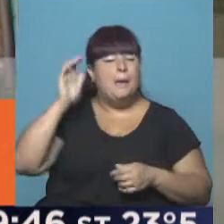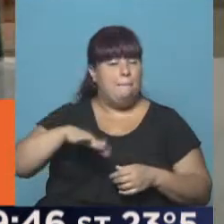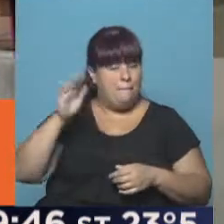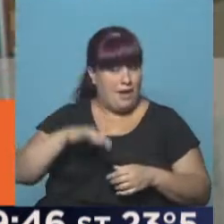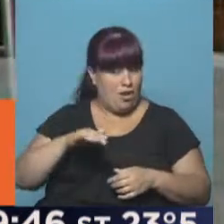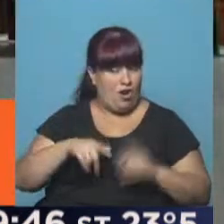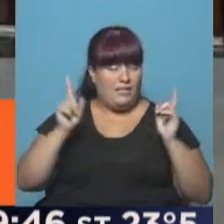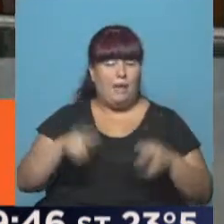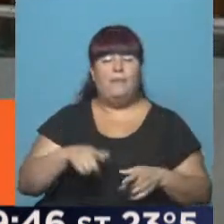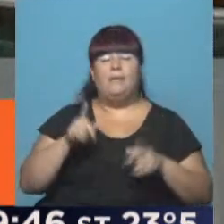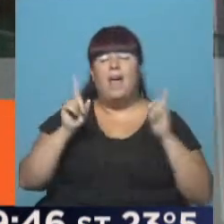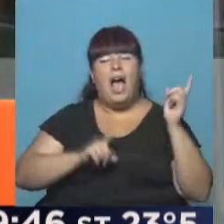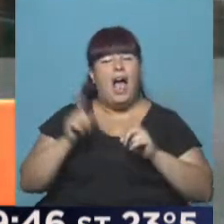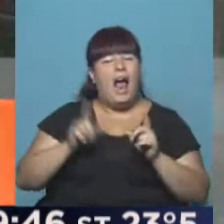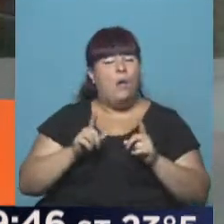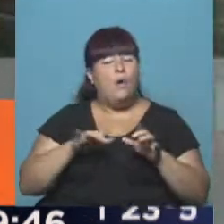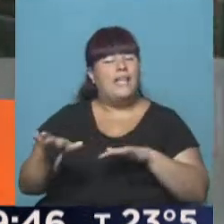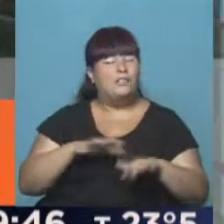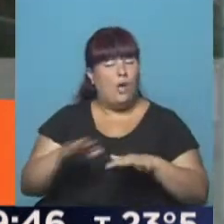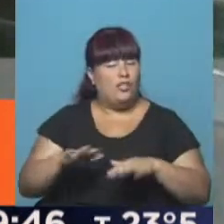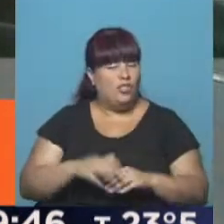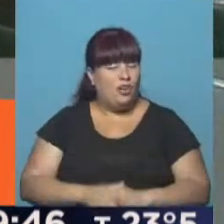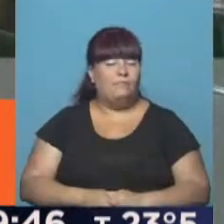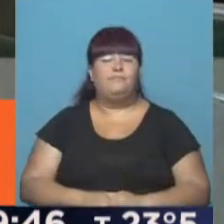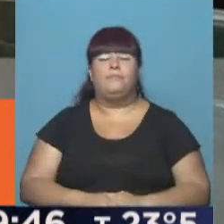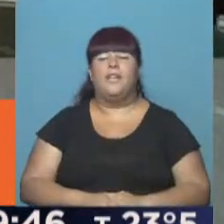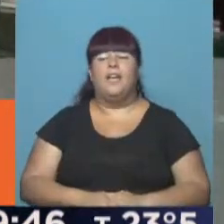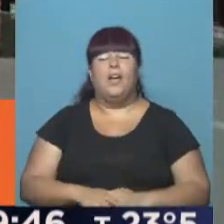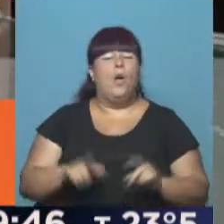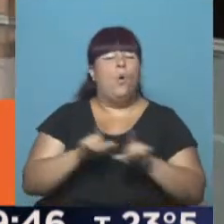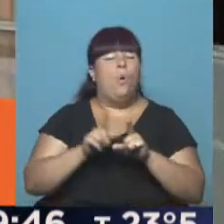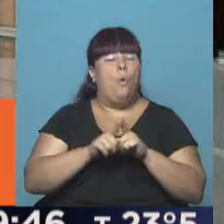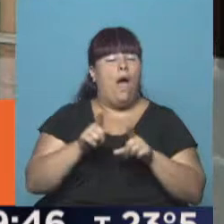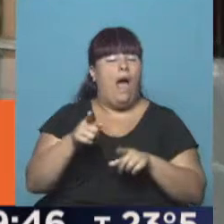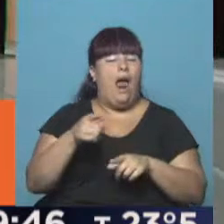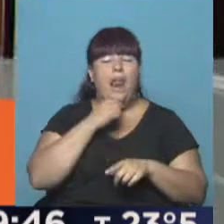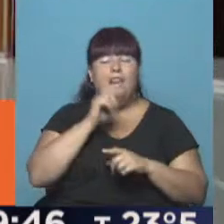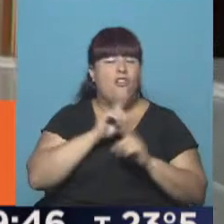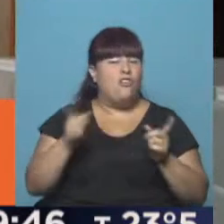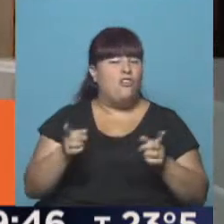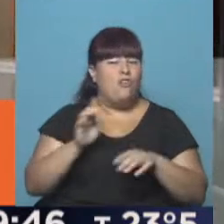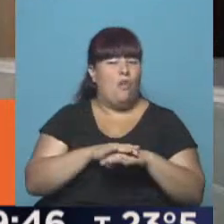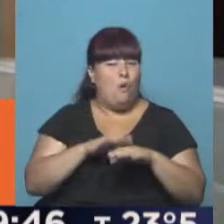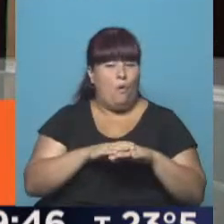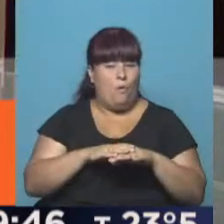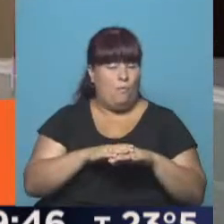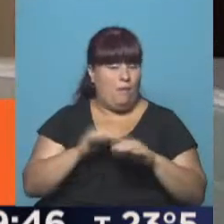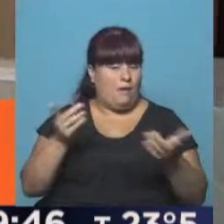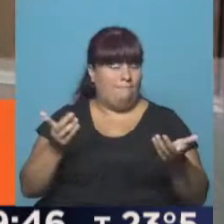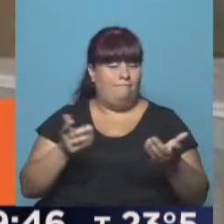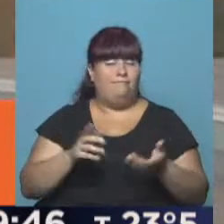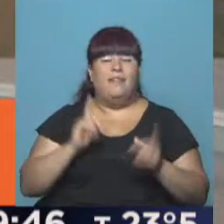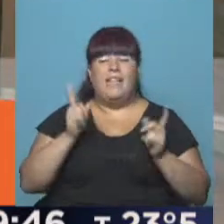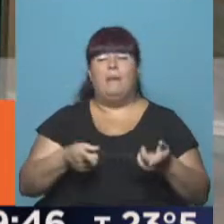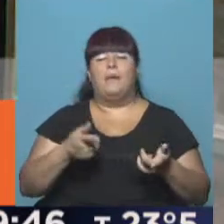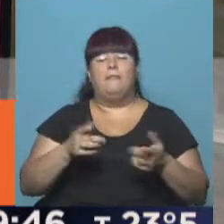edad, sobre todo en ciertas circunstancias, como está esta cuestión de que no son punibles y